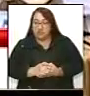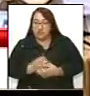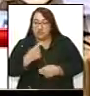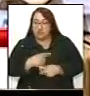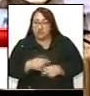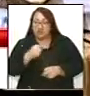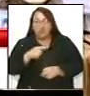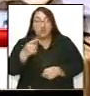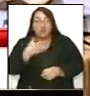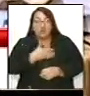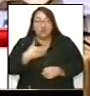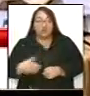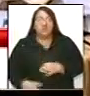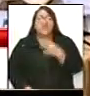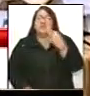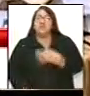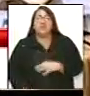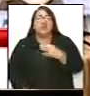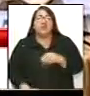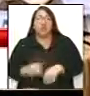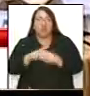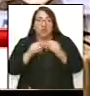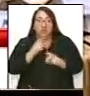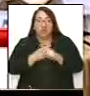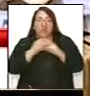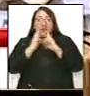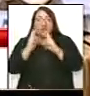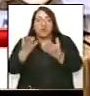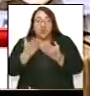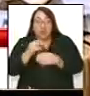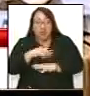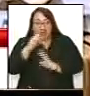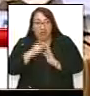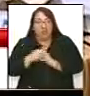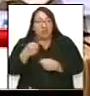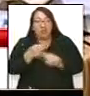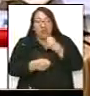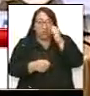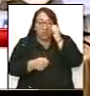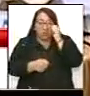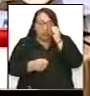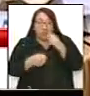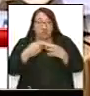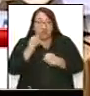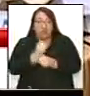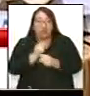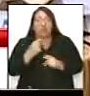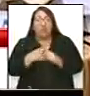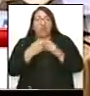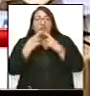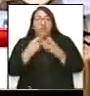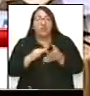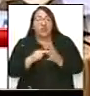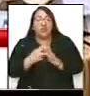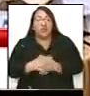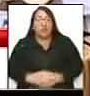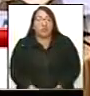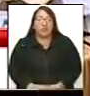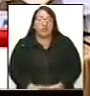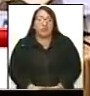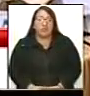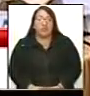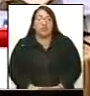Presidenta, siempre son por resultados. Es decir, el proyecto de inversión pública está trabajado por resultados. De manera que si no